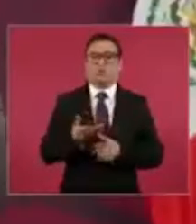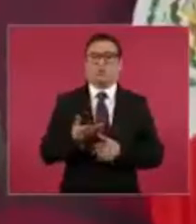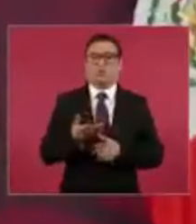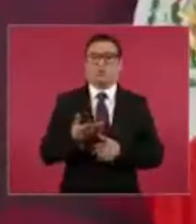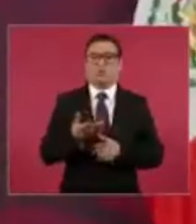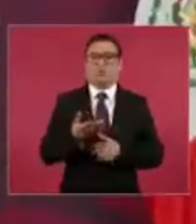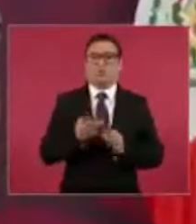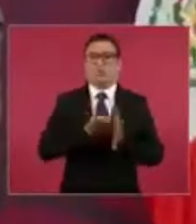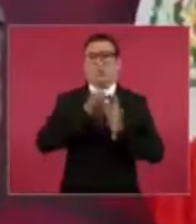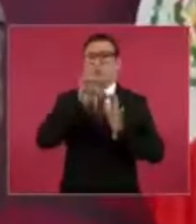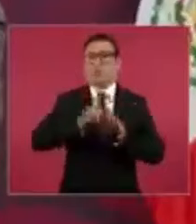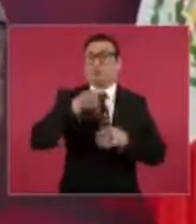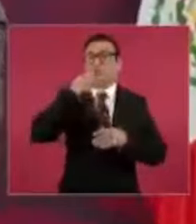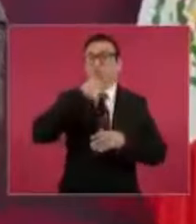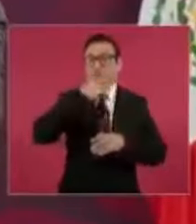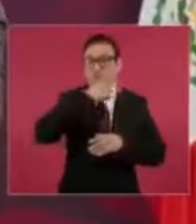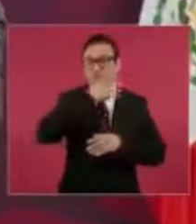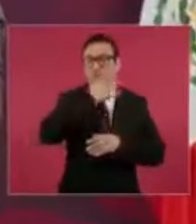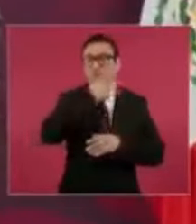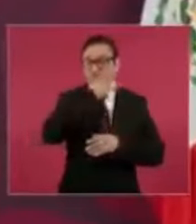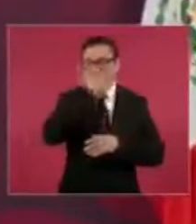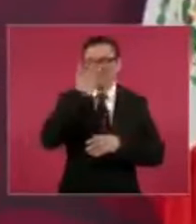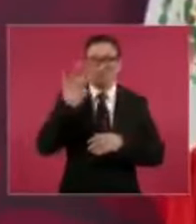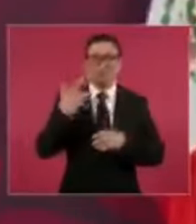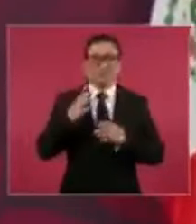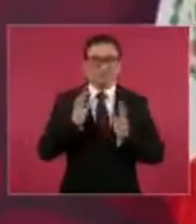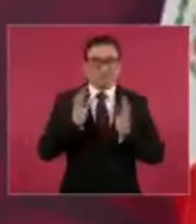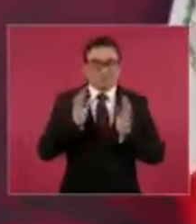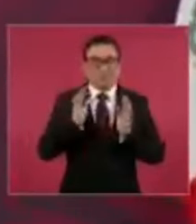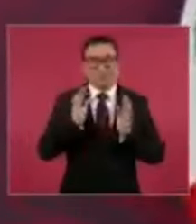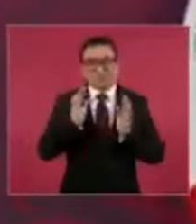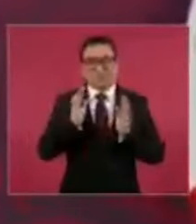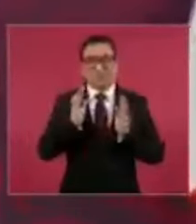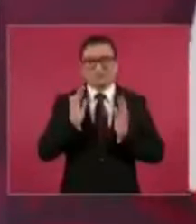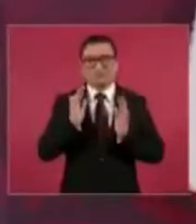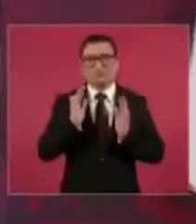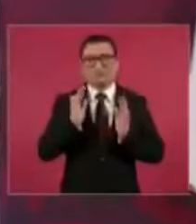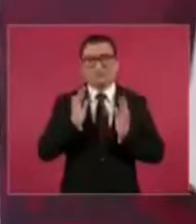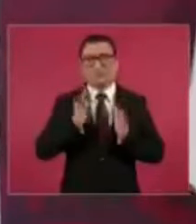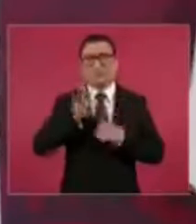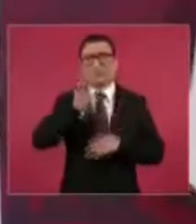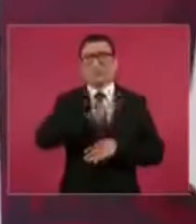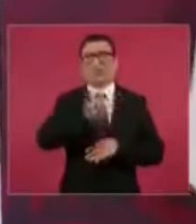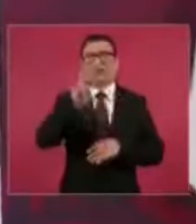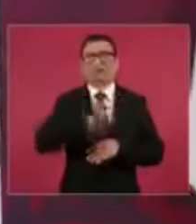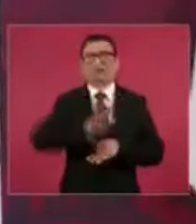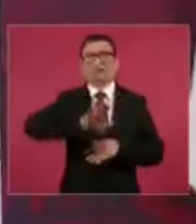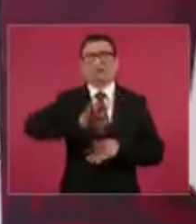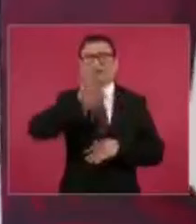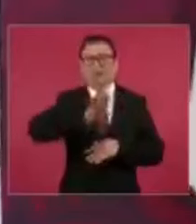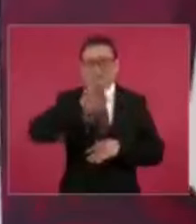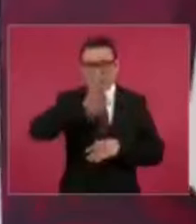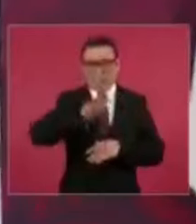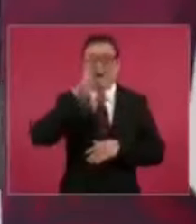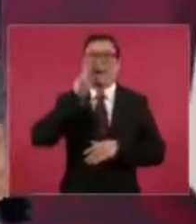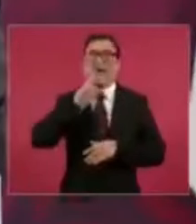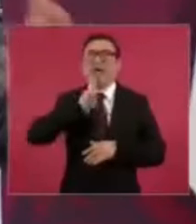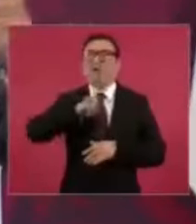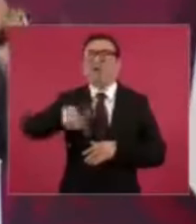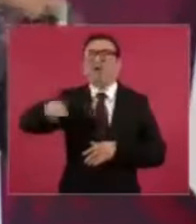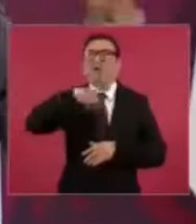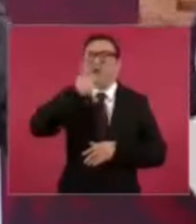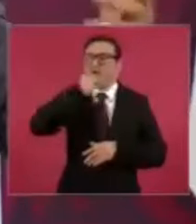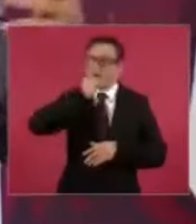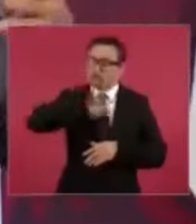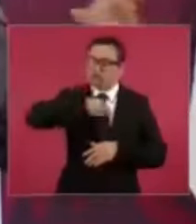una fiesta de disfraces. Entonces, vamos a esperar a que empiecen a quitarse las máscaras todos,